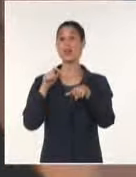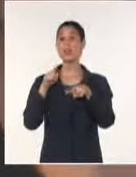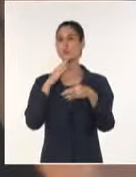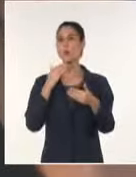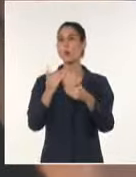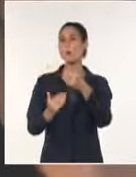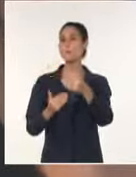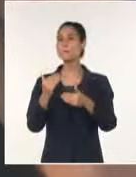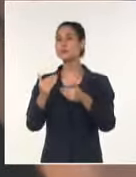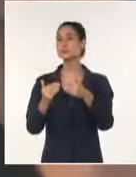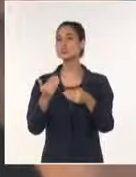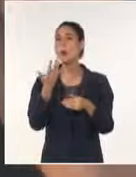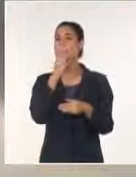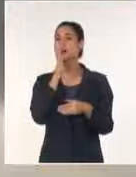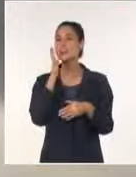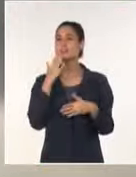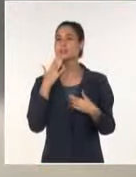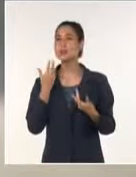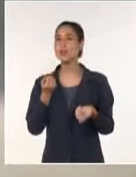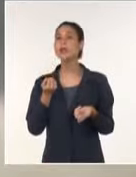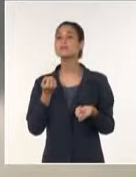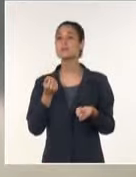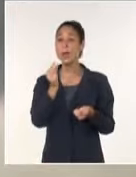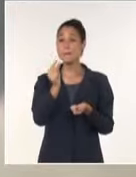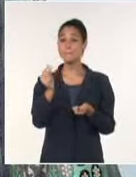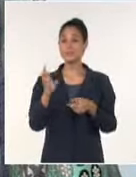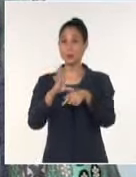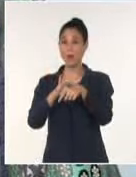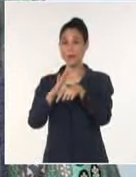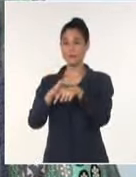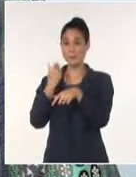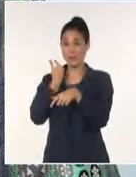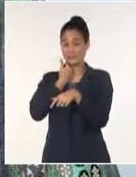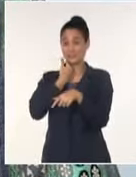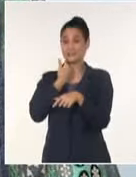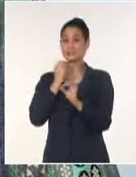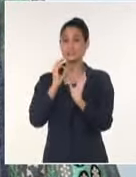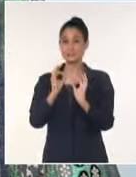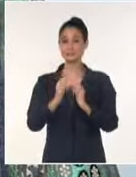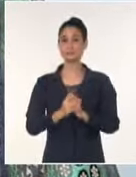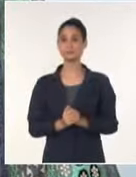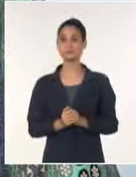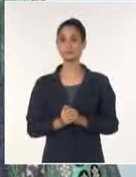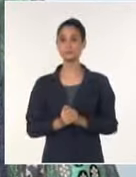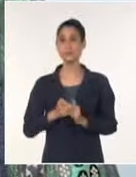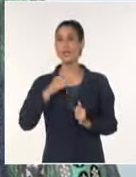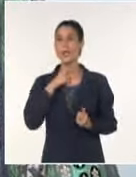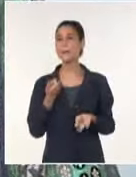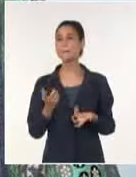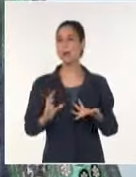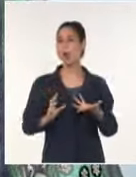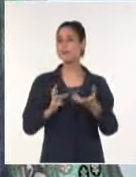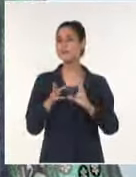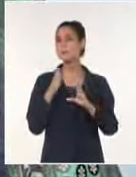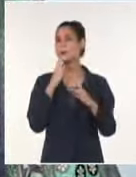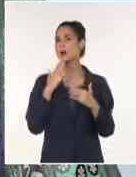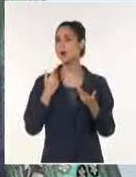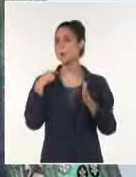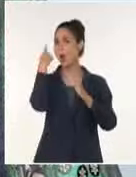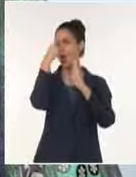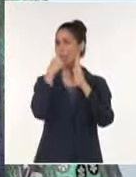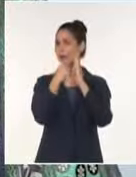muy parecida en los pacientes que acuden a los servicios de salud. Desde el punto de vista clínico, son muy parecidas.